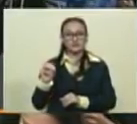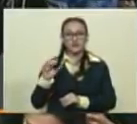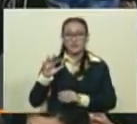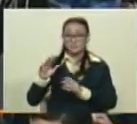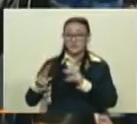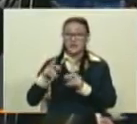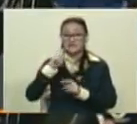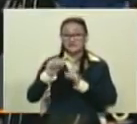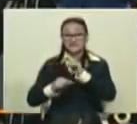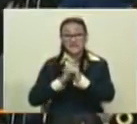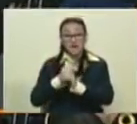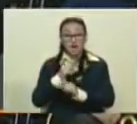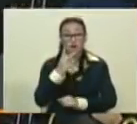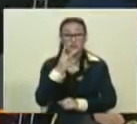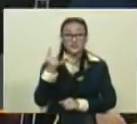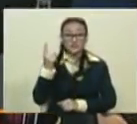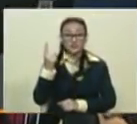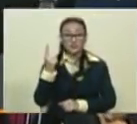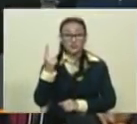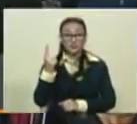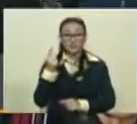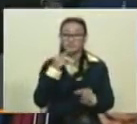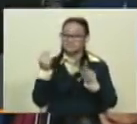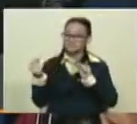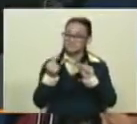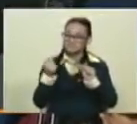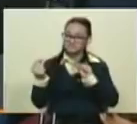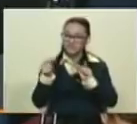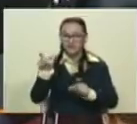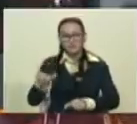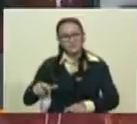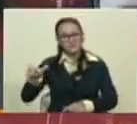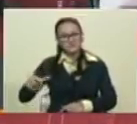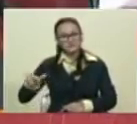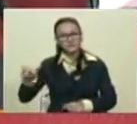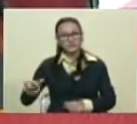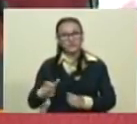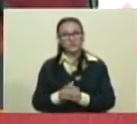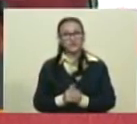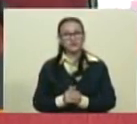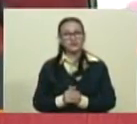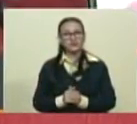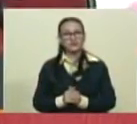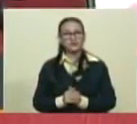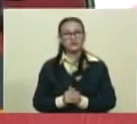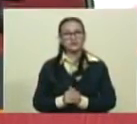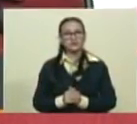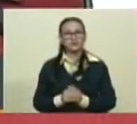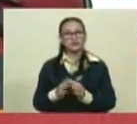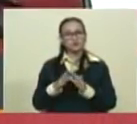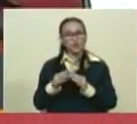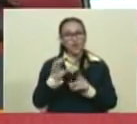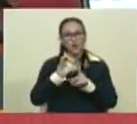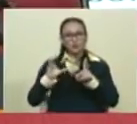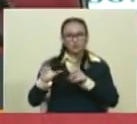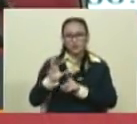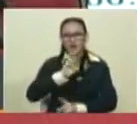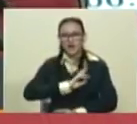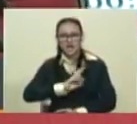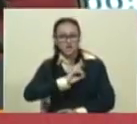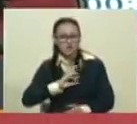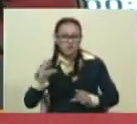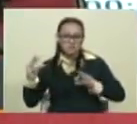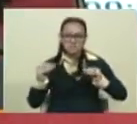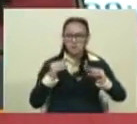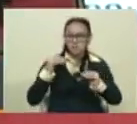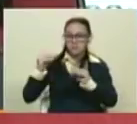XXI. Diálogo de civilizaciones es poder hablar todas las culturas, religiones,